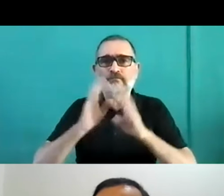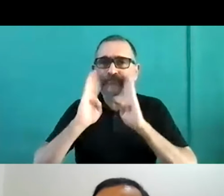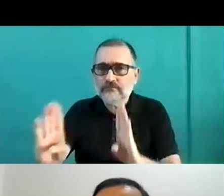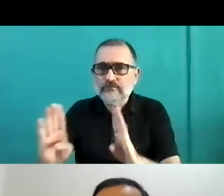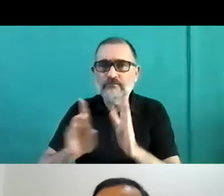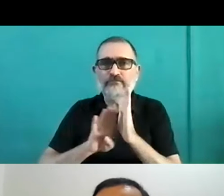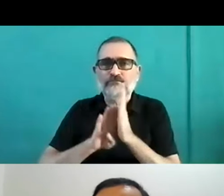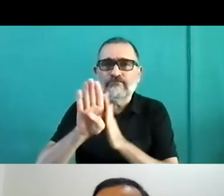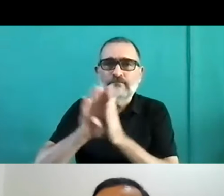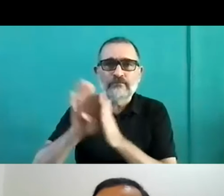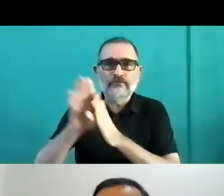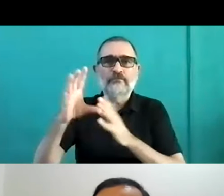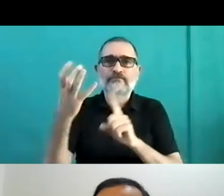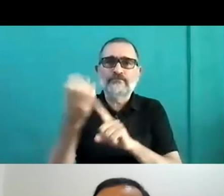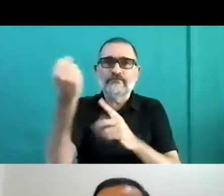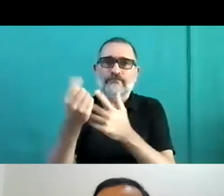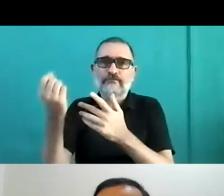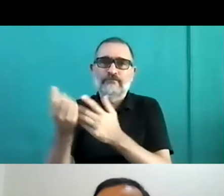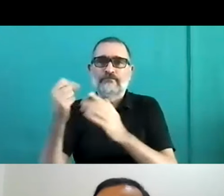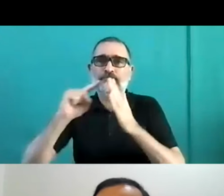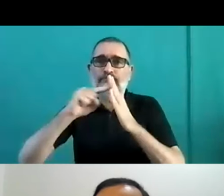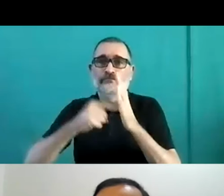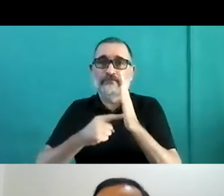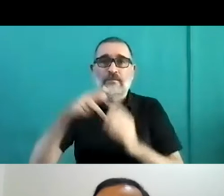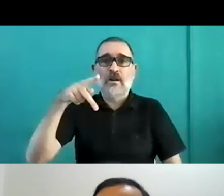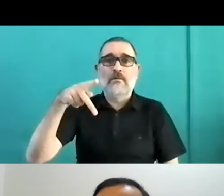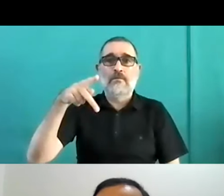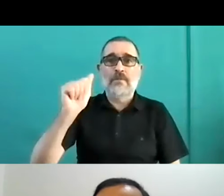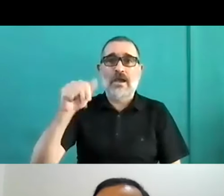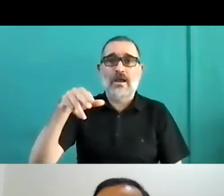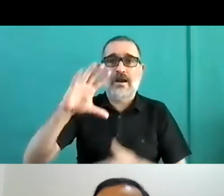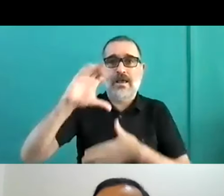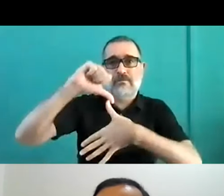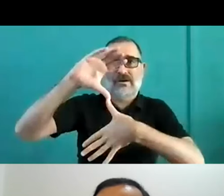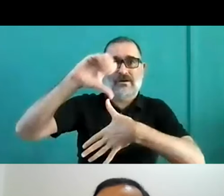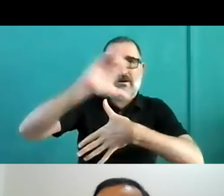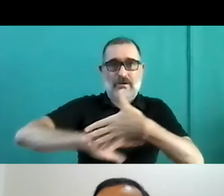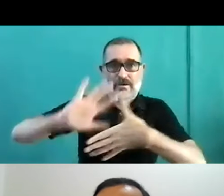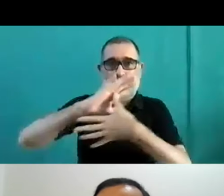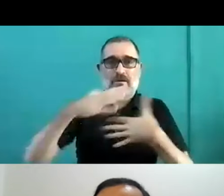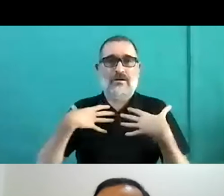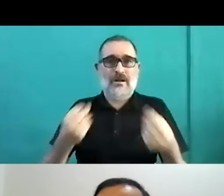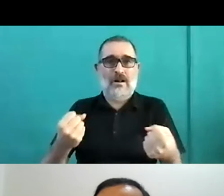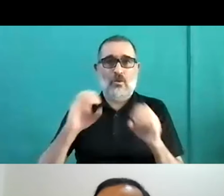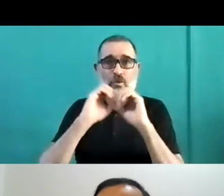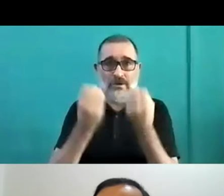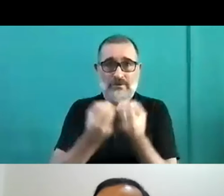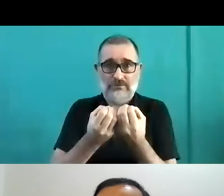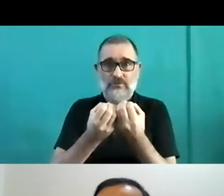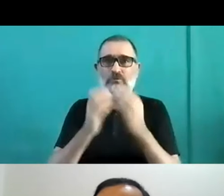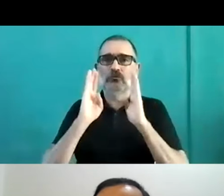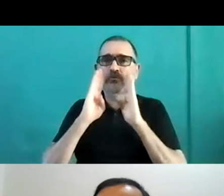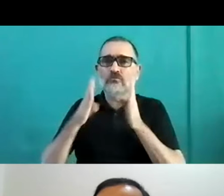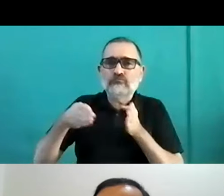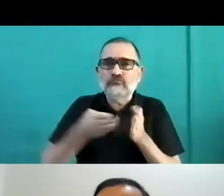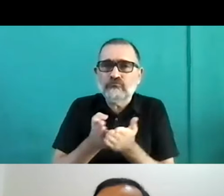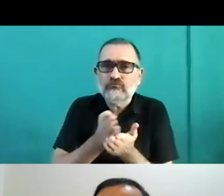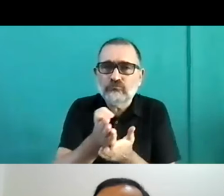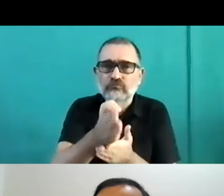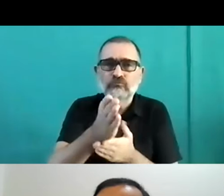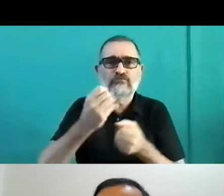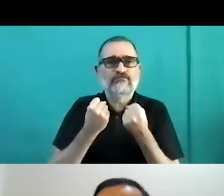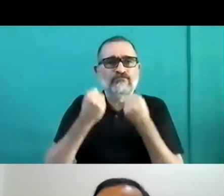con epilepsia en la región de las Américas. Tema que, por otra parte, se estará abordando en el contexto de una pandemia global